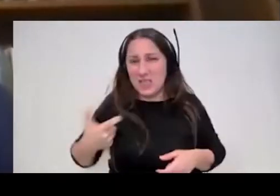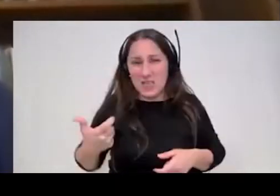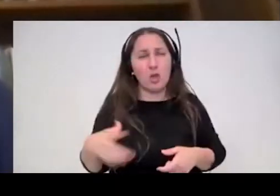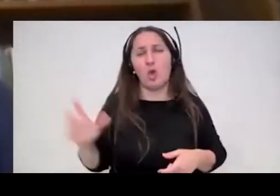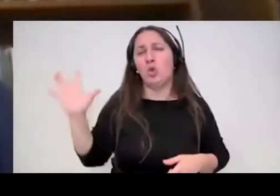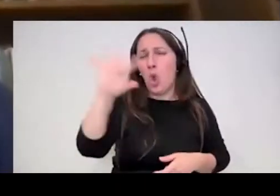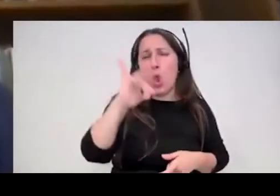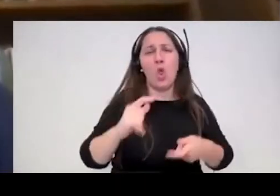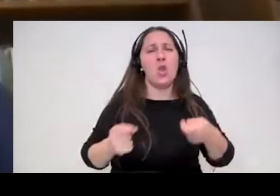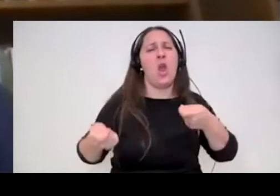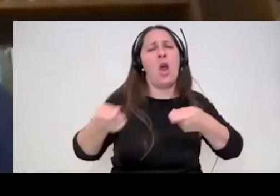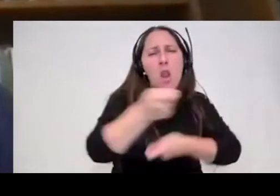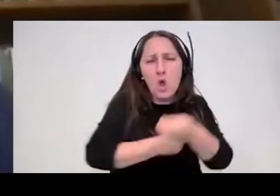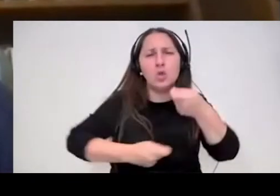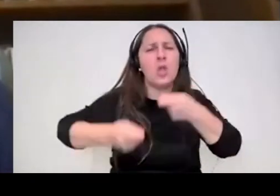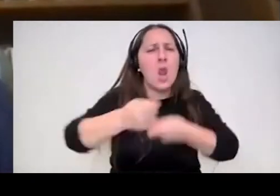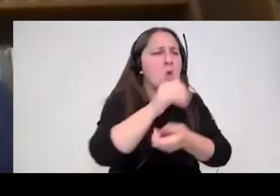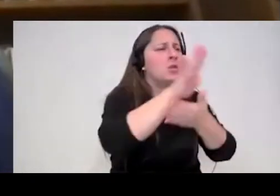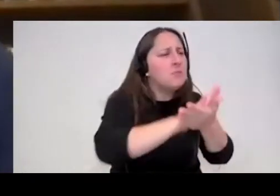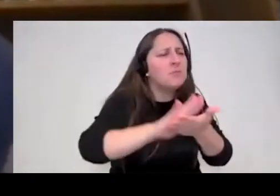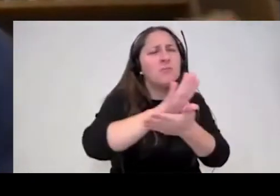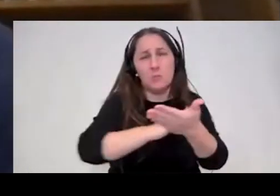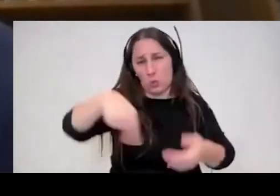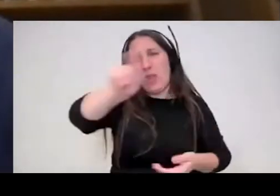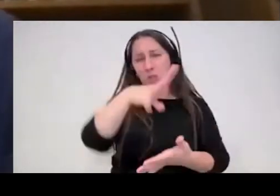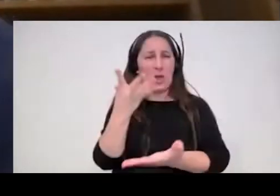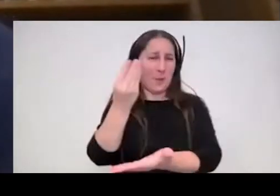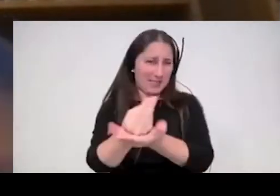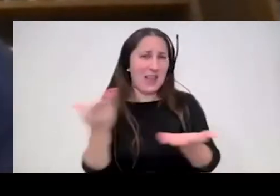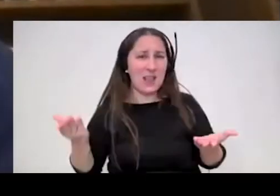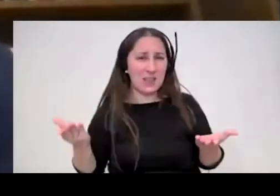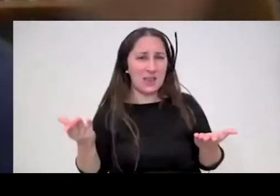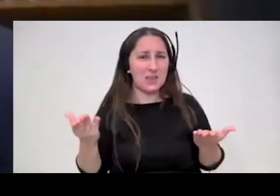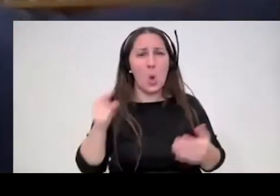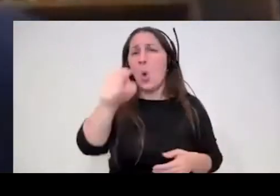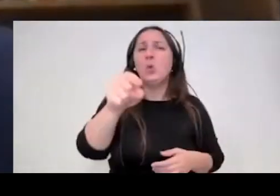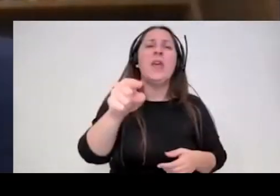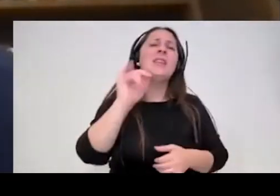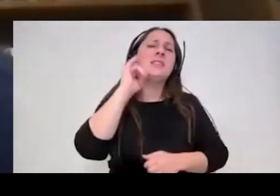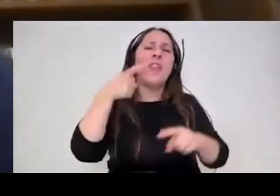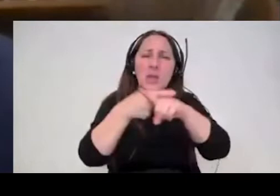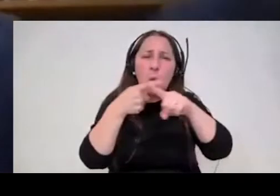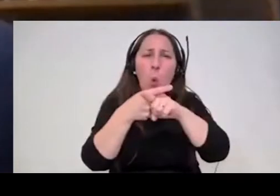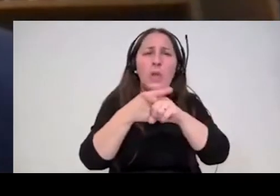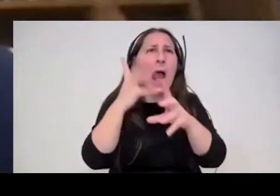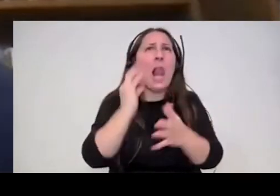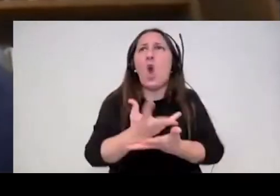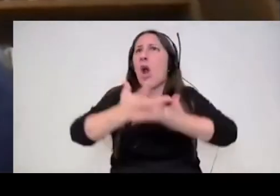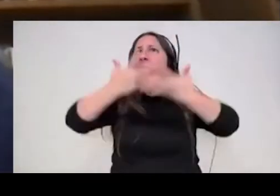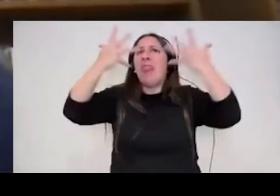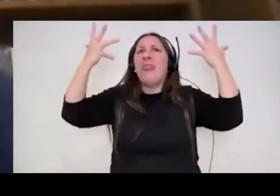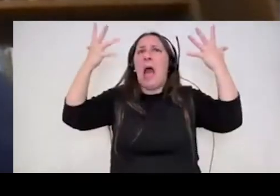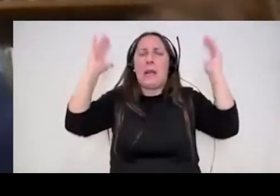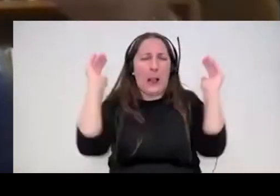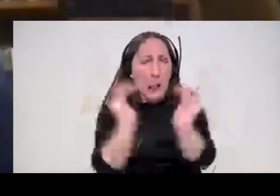son representantes sindicales. Y ustedes están discutiendo, a ver, desde lo macro a lo pequeño, de al que le liquidaron mal